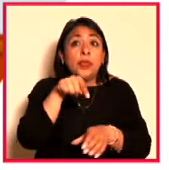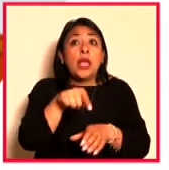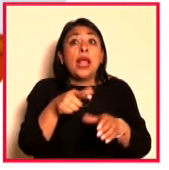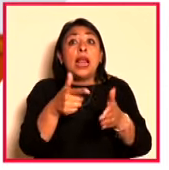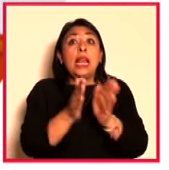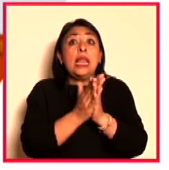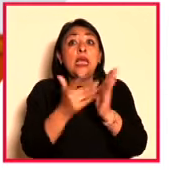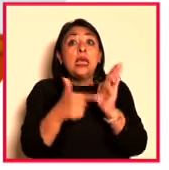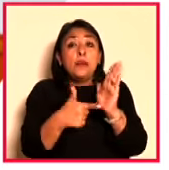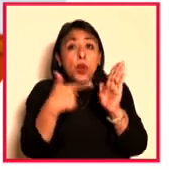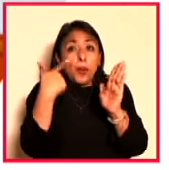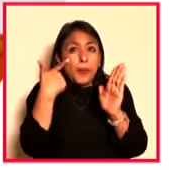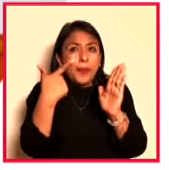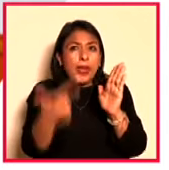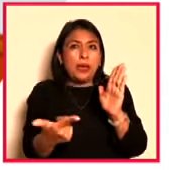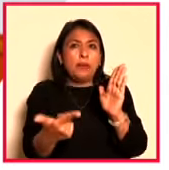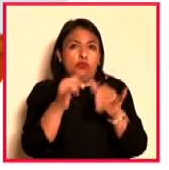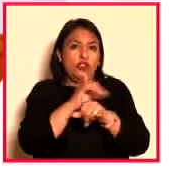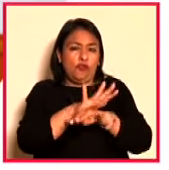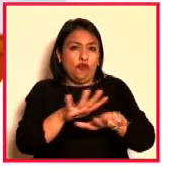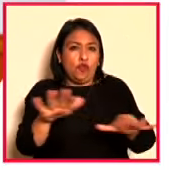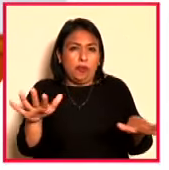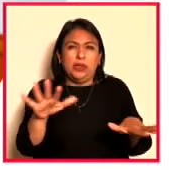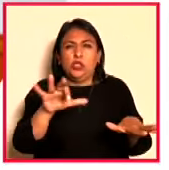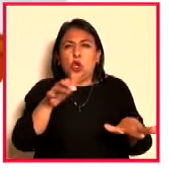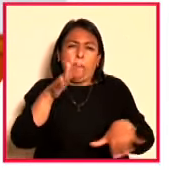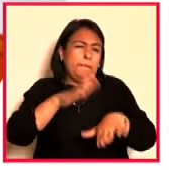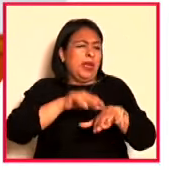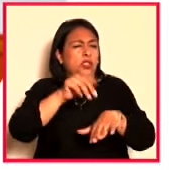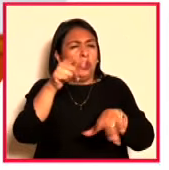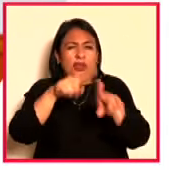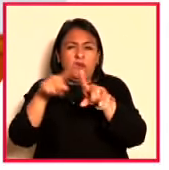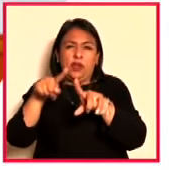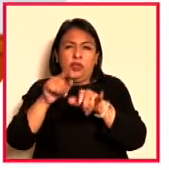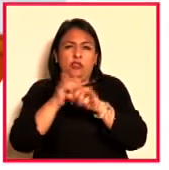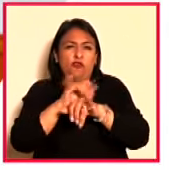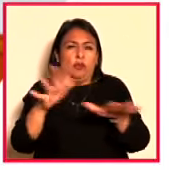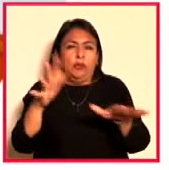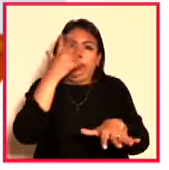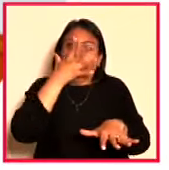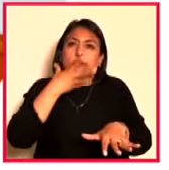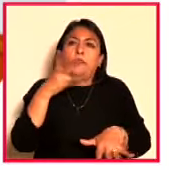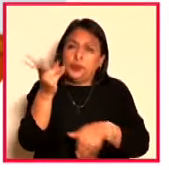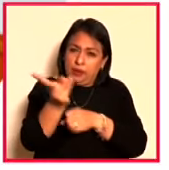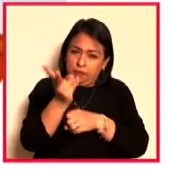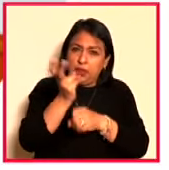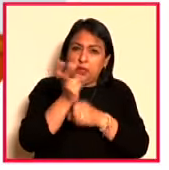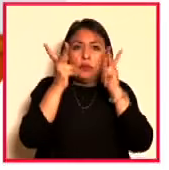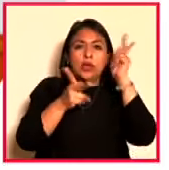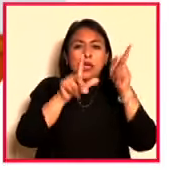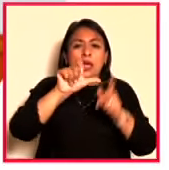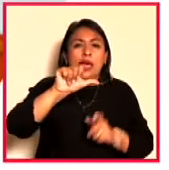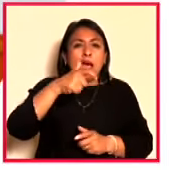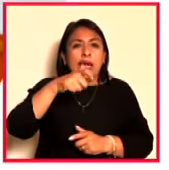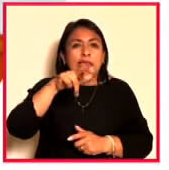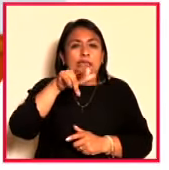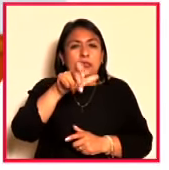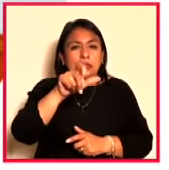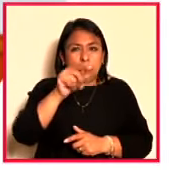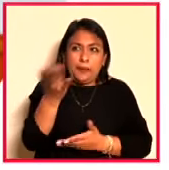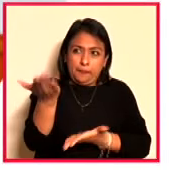encontrar esta información y mucha más que le va a maravillar. Lo invitamos a que visite Aquixtla, a que venga a nuestra